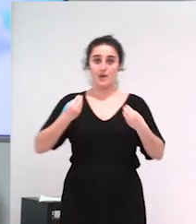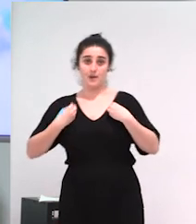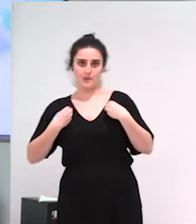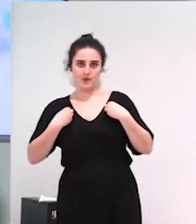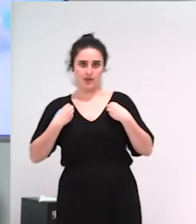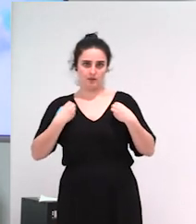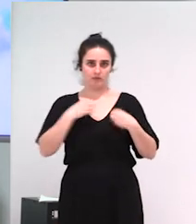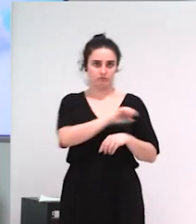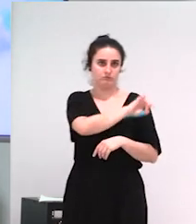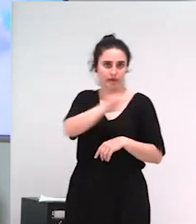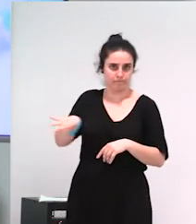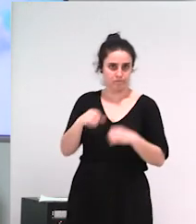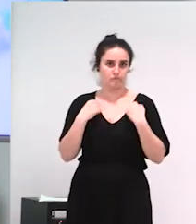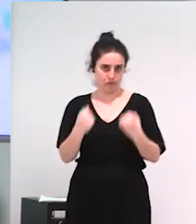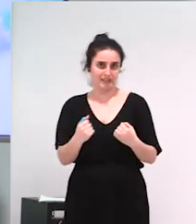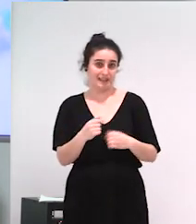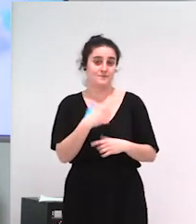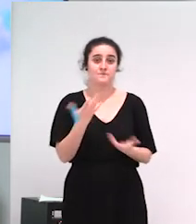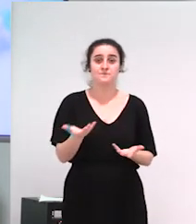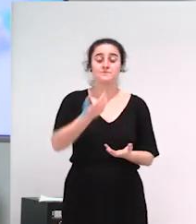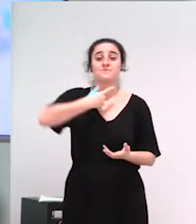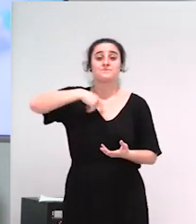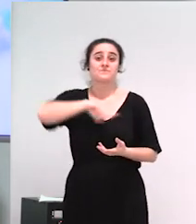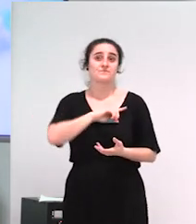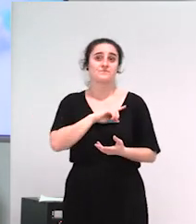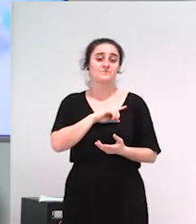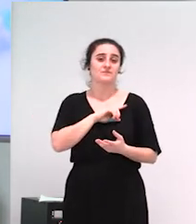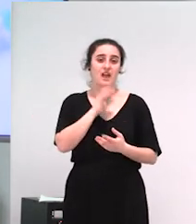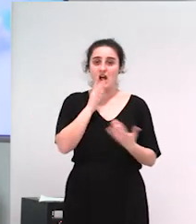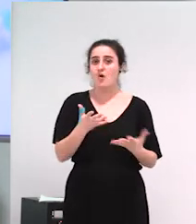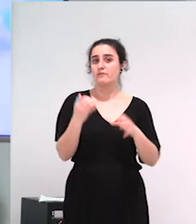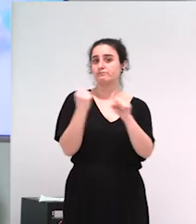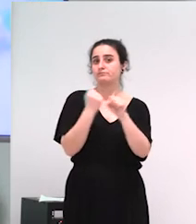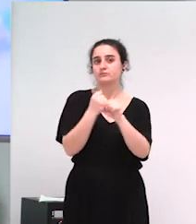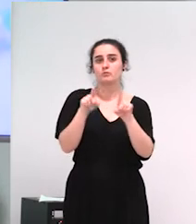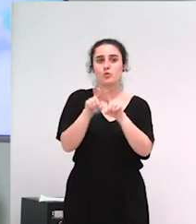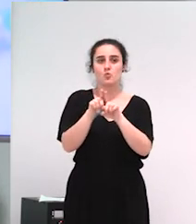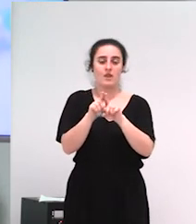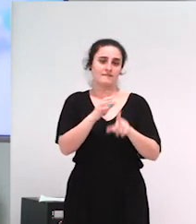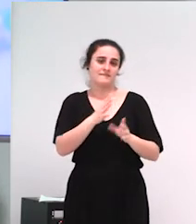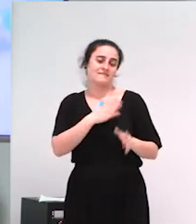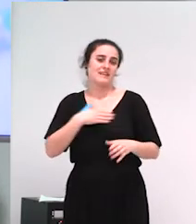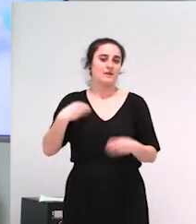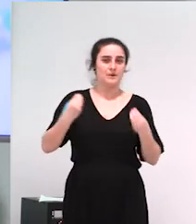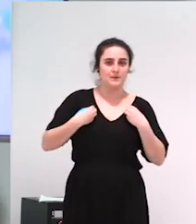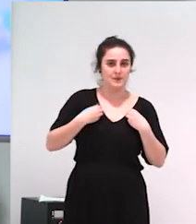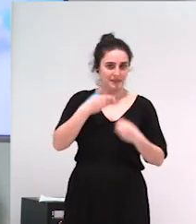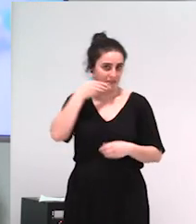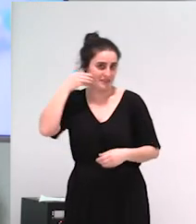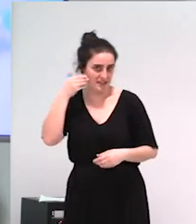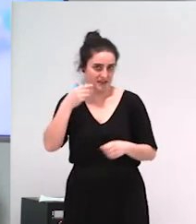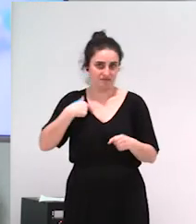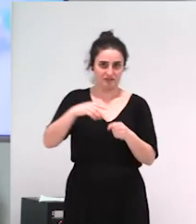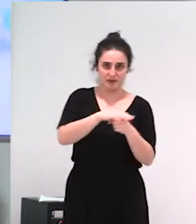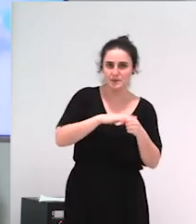de mucho. Y por lo tanto trabajamos por una vida digna en nuestros barrios, pueblos y